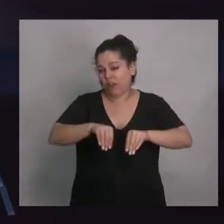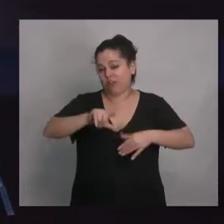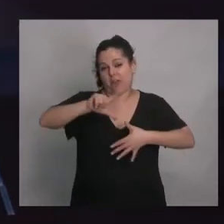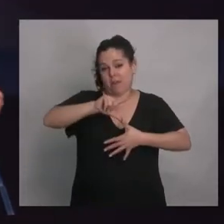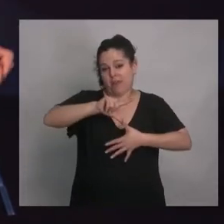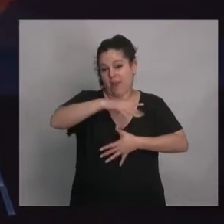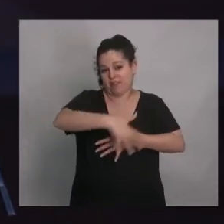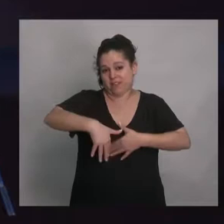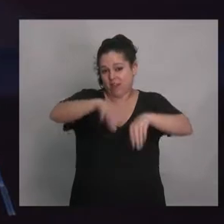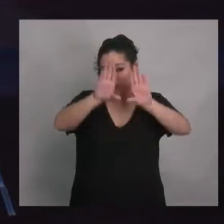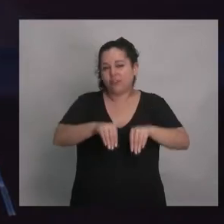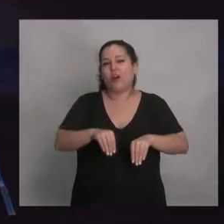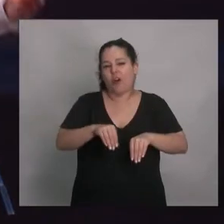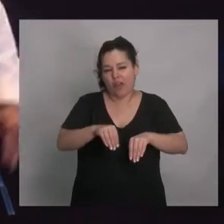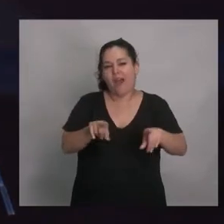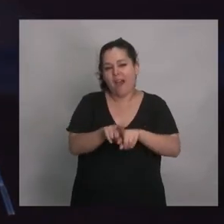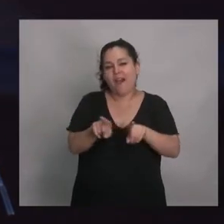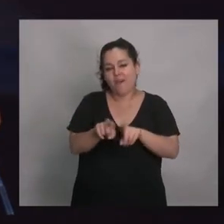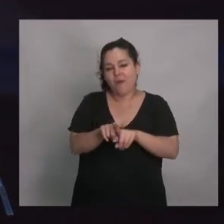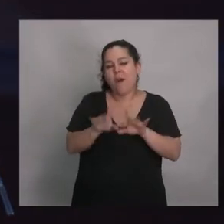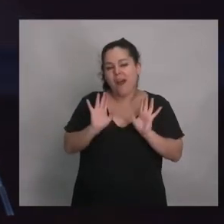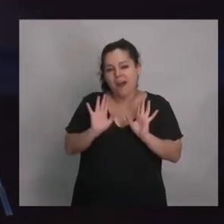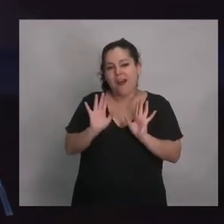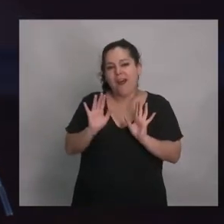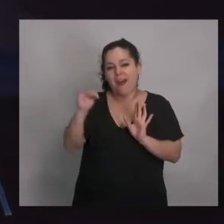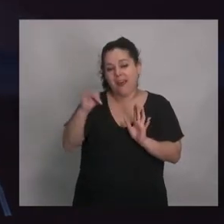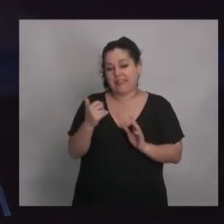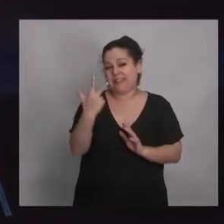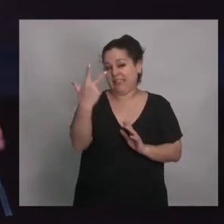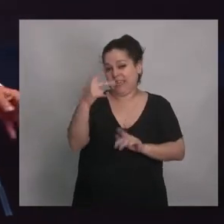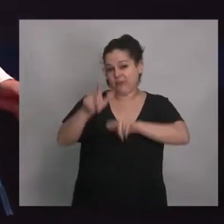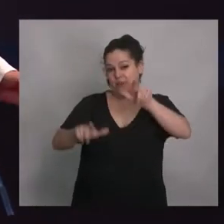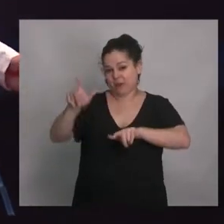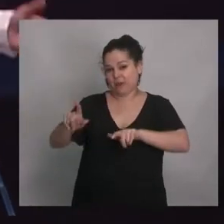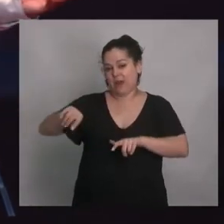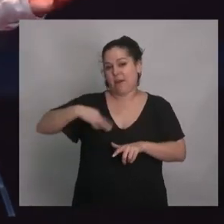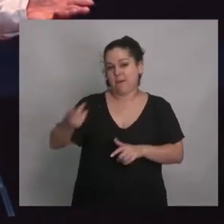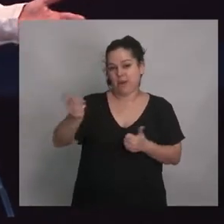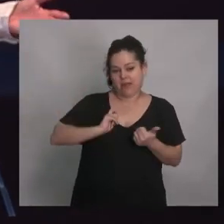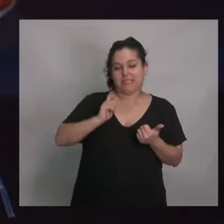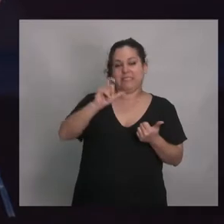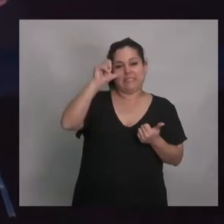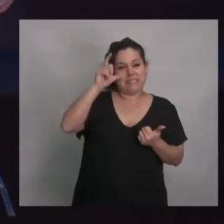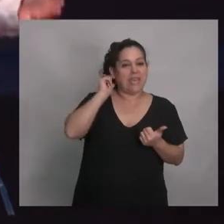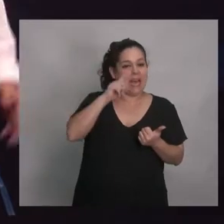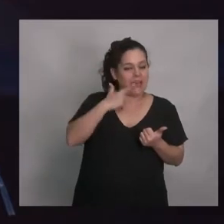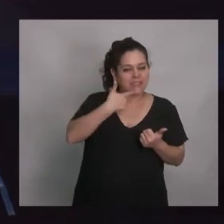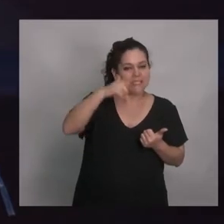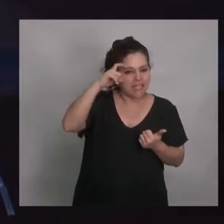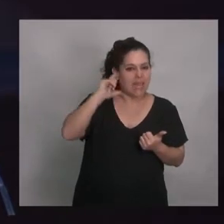a vemos tres por lo menos de los premiados edgardo lander rita segato y yo